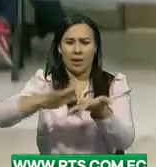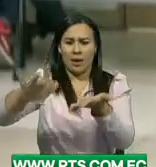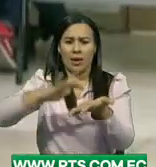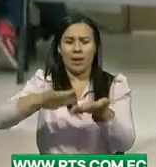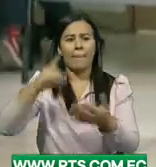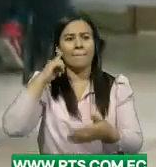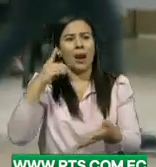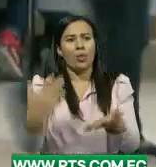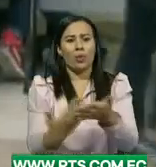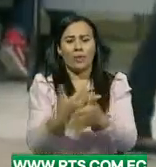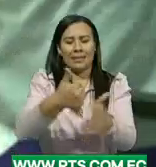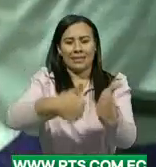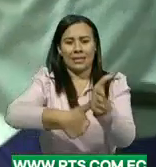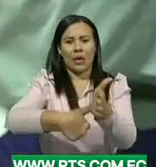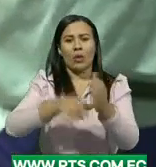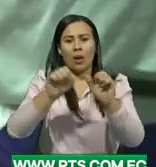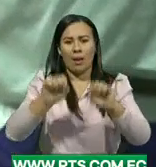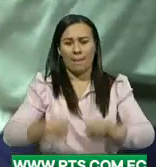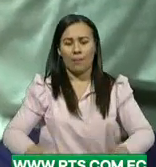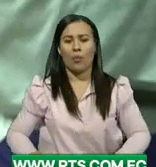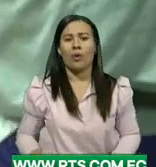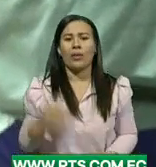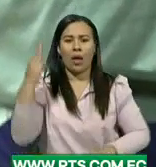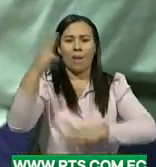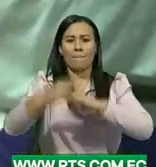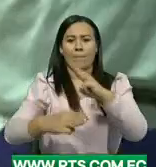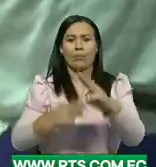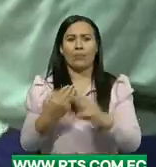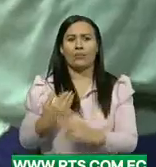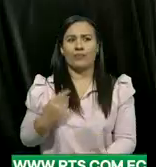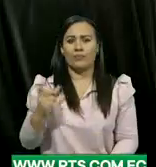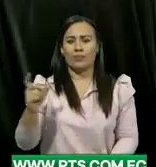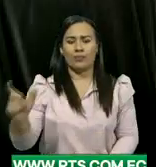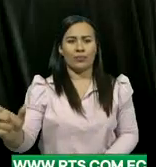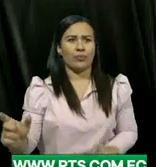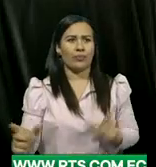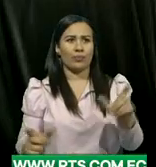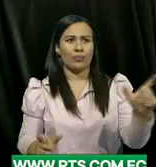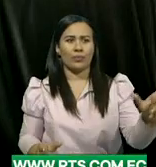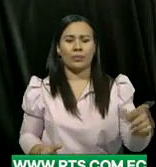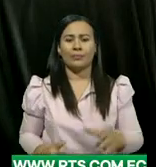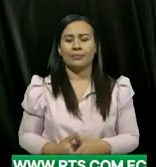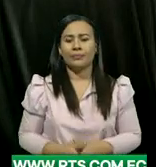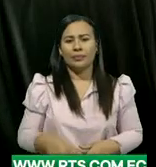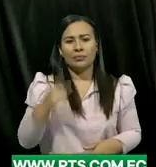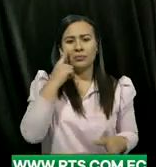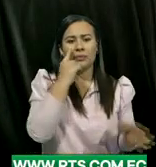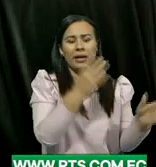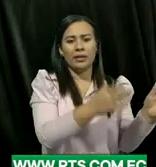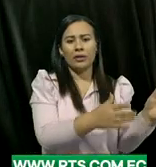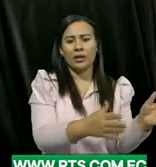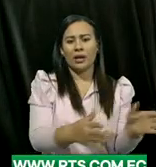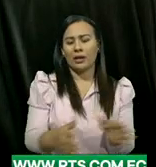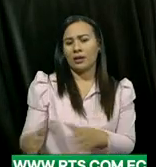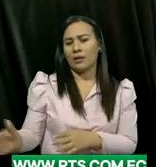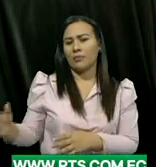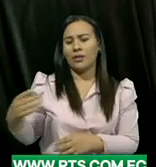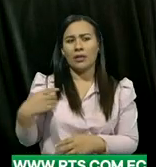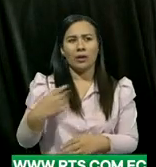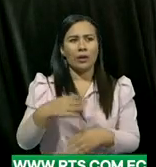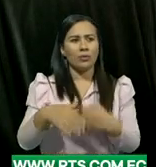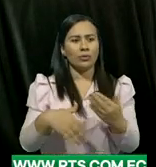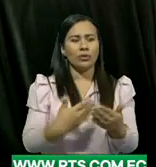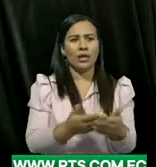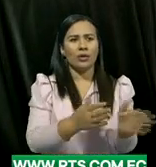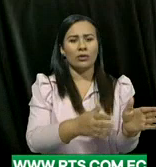ciudadanía, permitiendo que se constituya en un documento de viaje. La misma tendría una evolución a nuevas características que